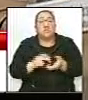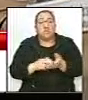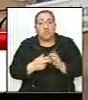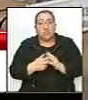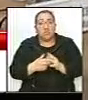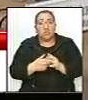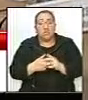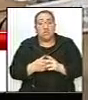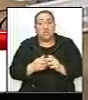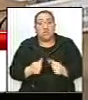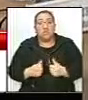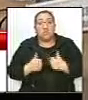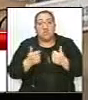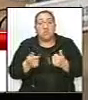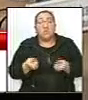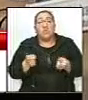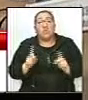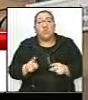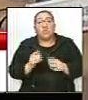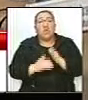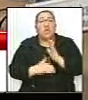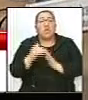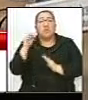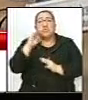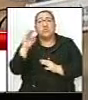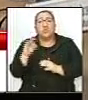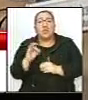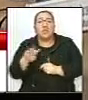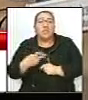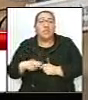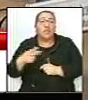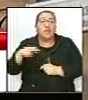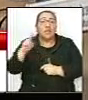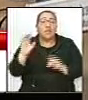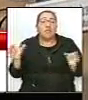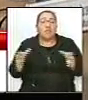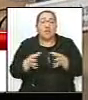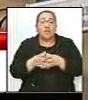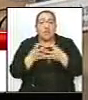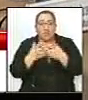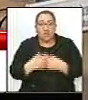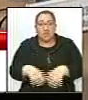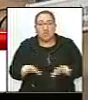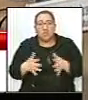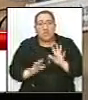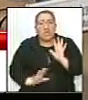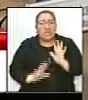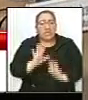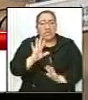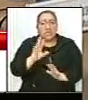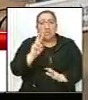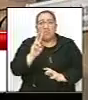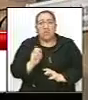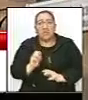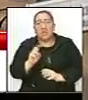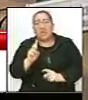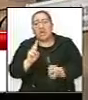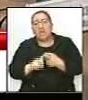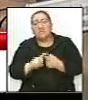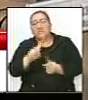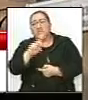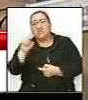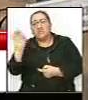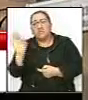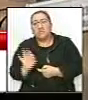de subsistencia cuando las altas tasas de interés para la micro y pequeña empresa fluctúa entre los 15, 20 hasta 100%? Porque